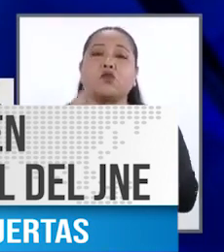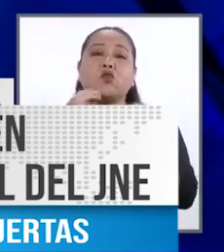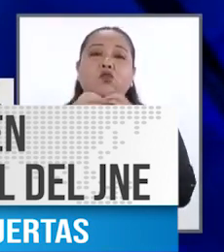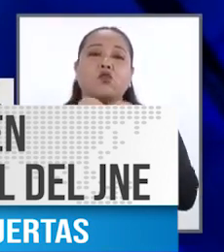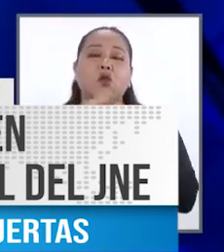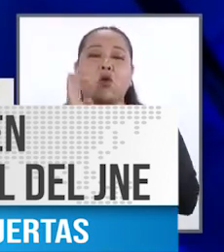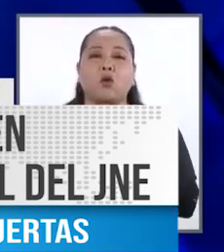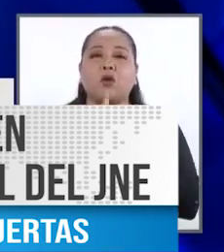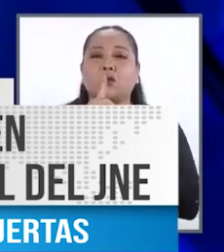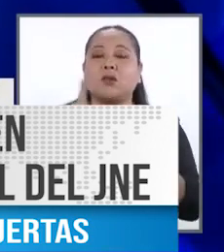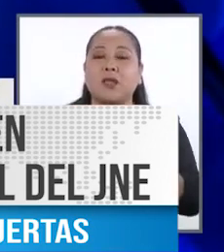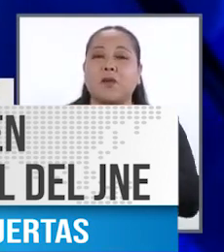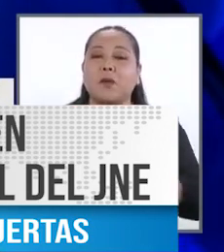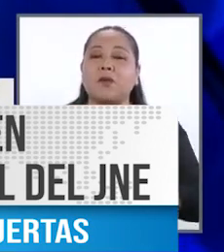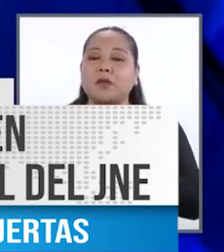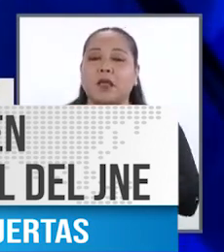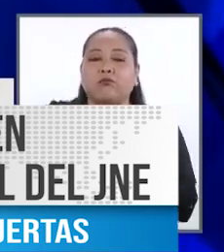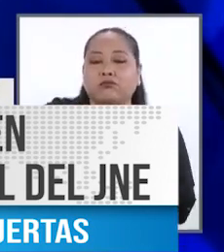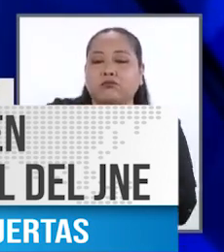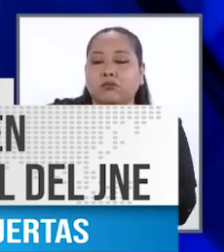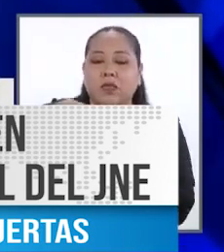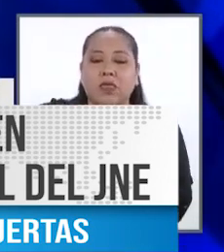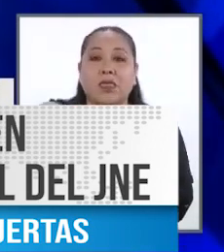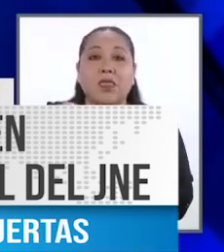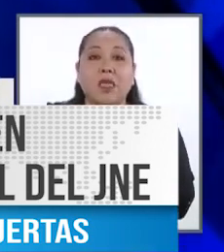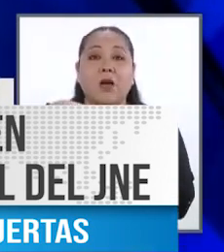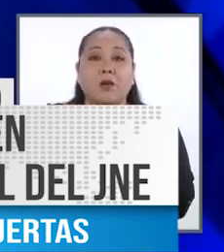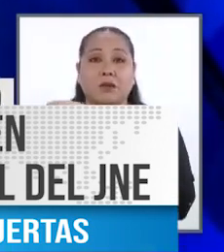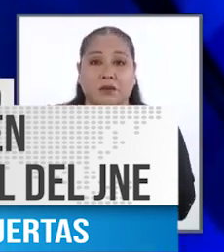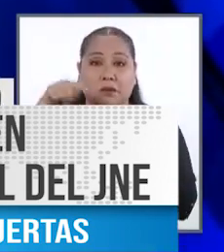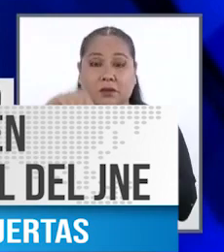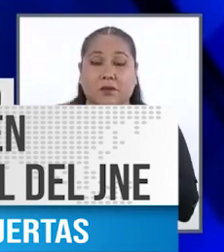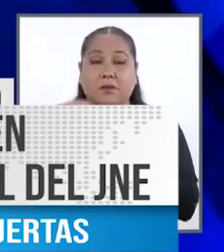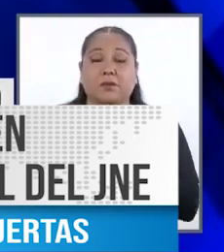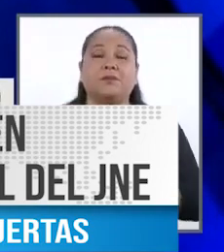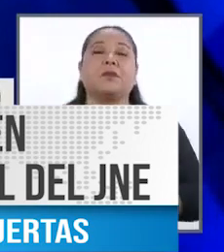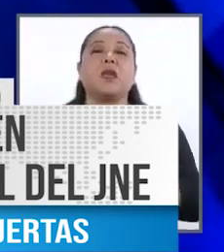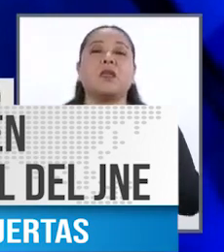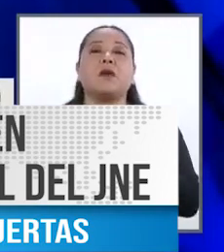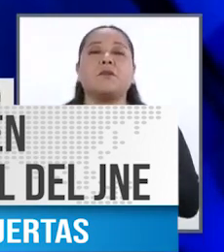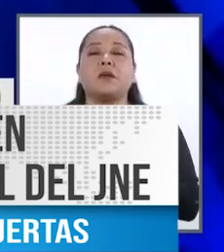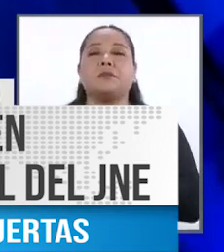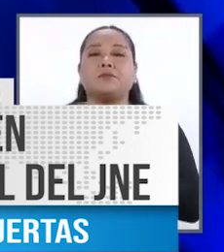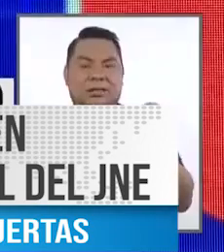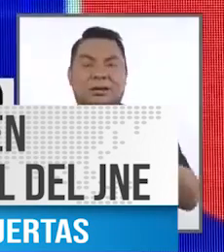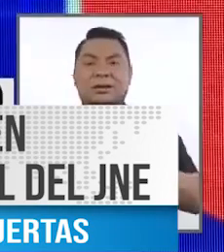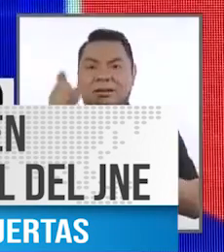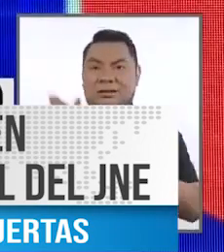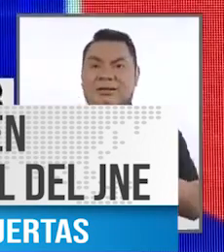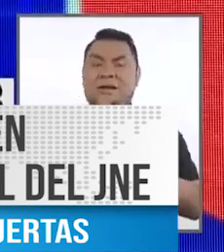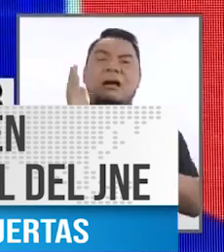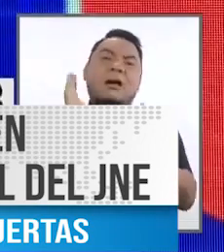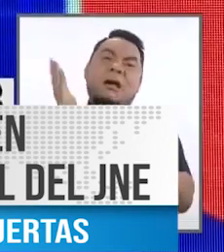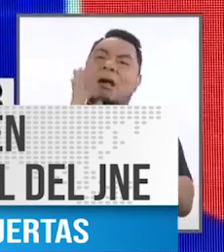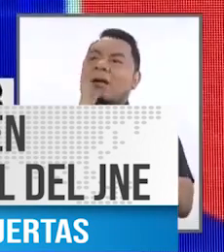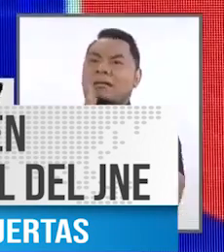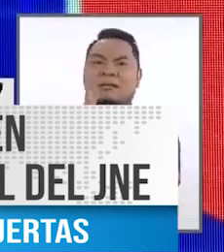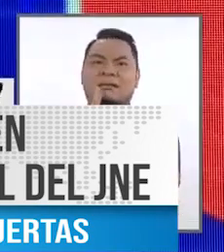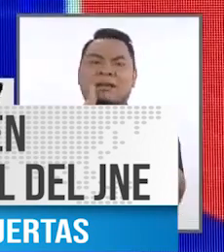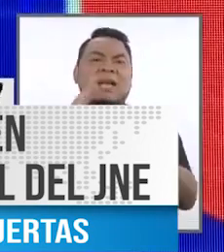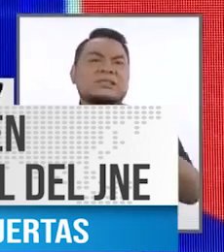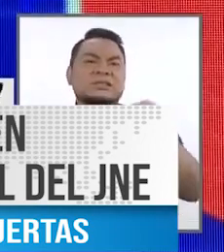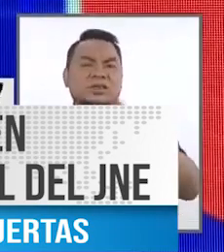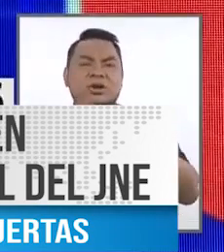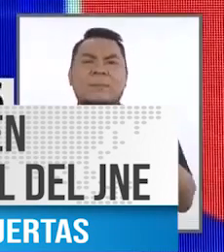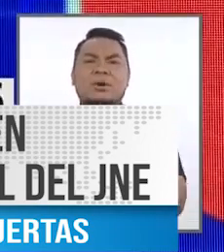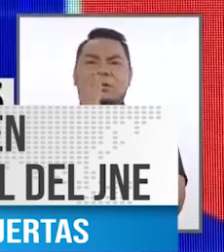a repartir tablets a todos los niños que la necesiten y el programa de datos de Internet gratuito. Cabe señalar que en medio